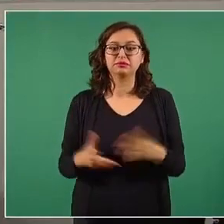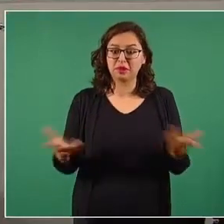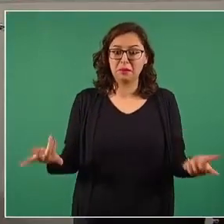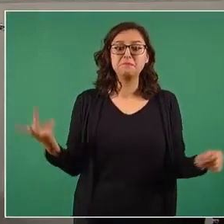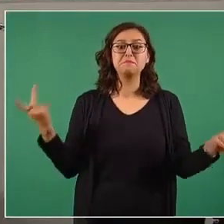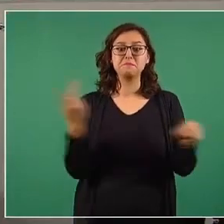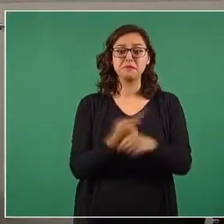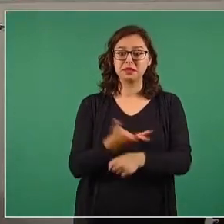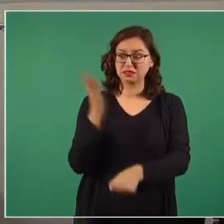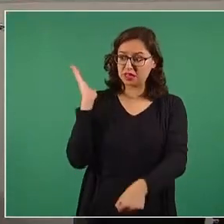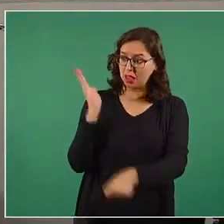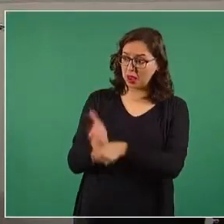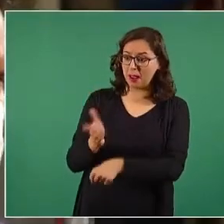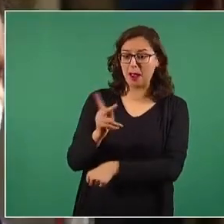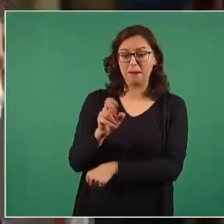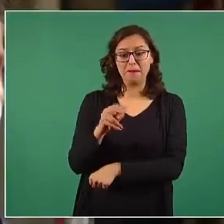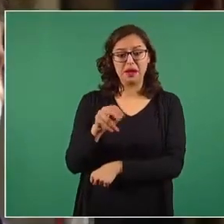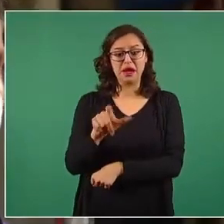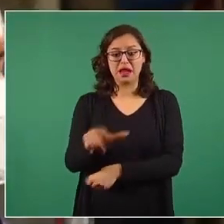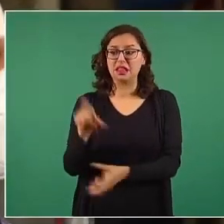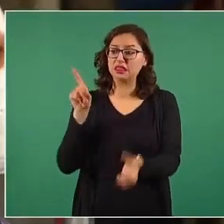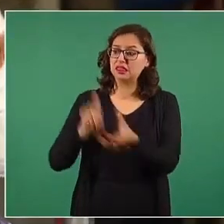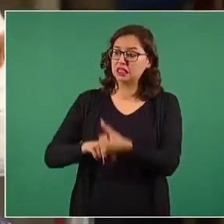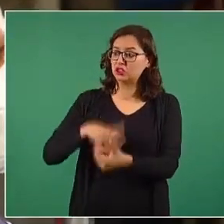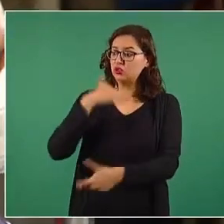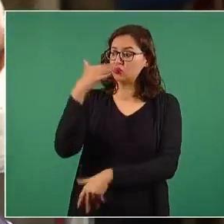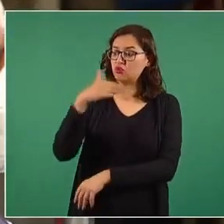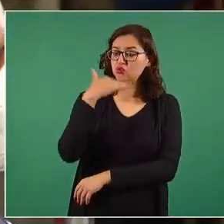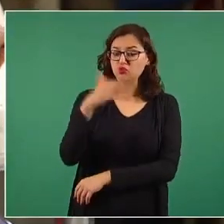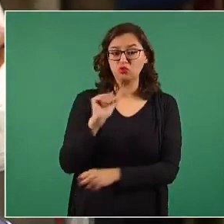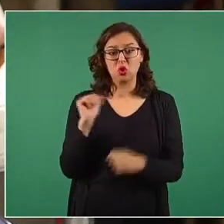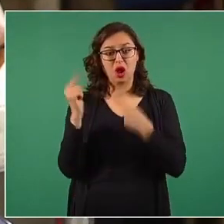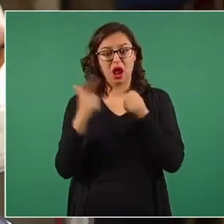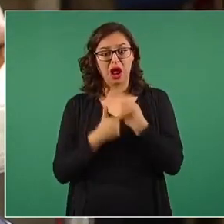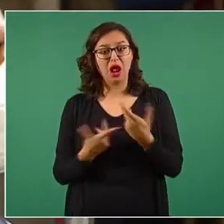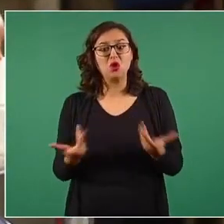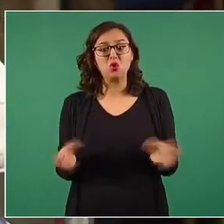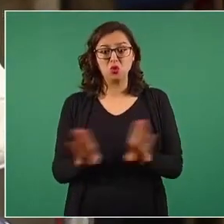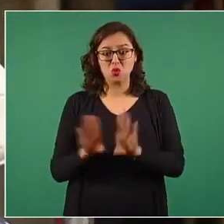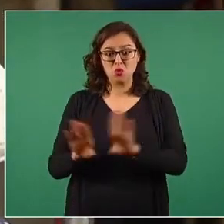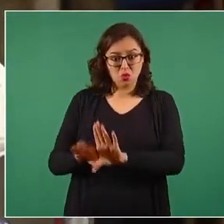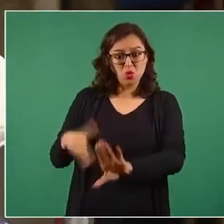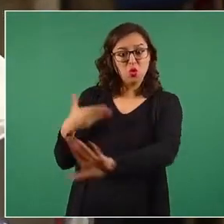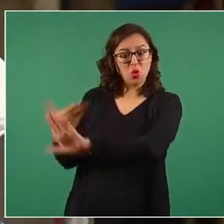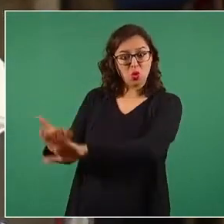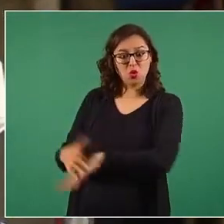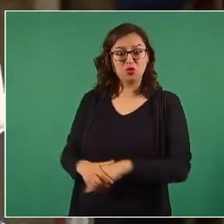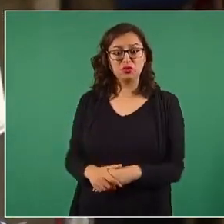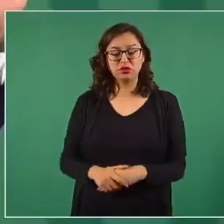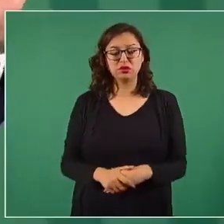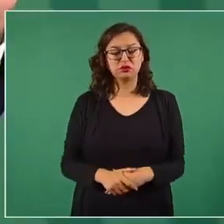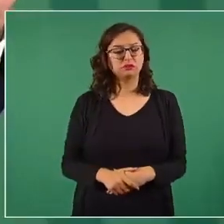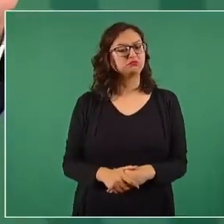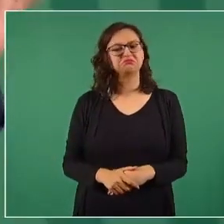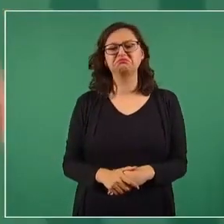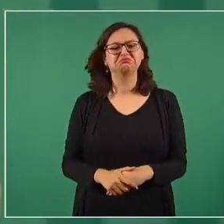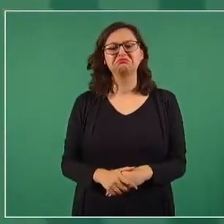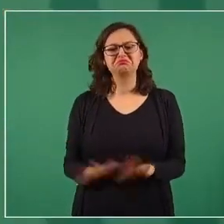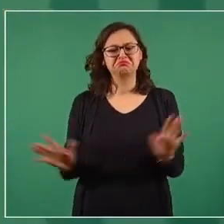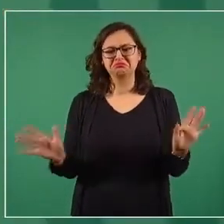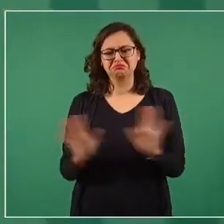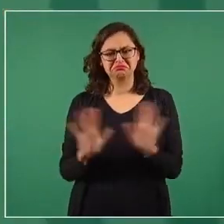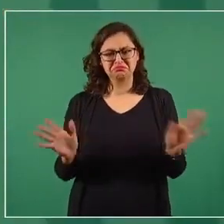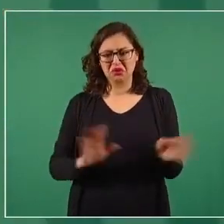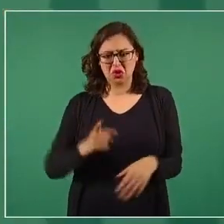presidente, si advierten indicios de corrupción? ¿Por qué no se actúa? No, porque nosotros en vez de no ya estar... sencillamente no hay